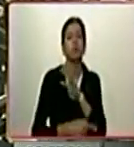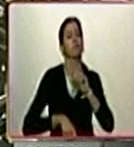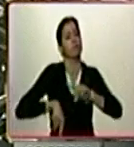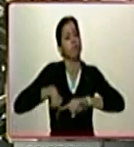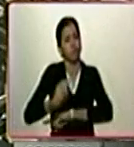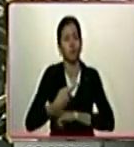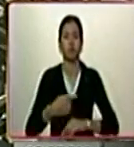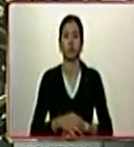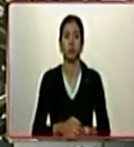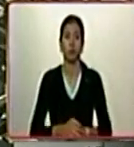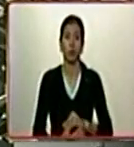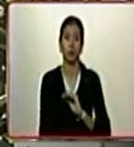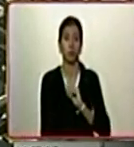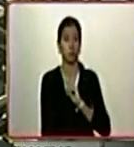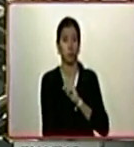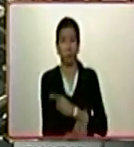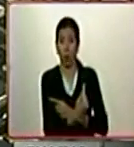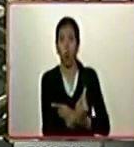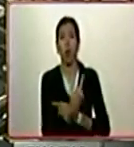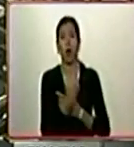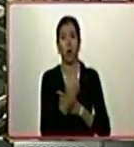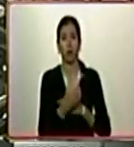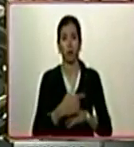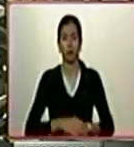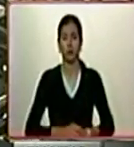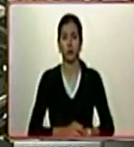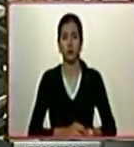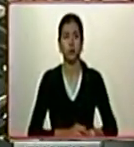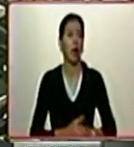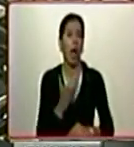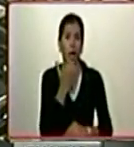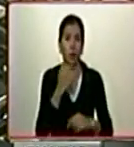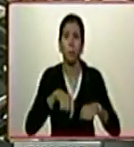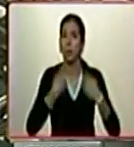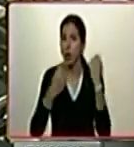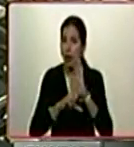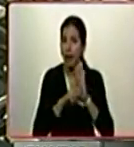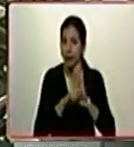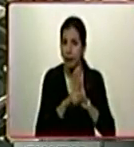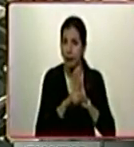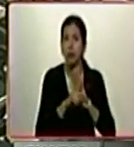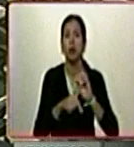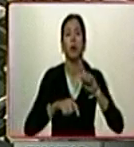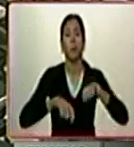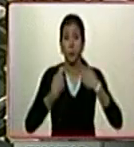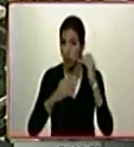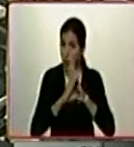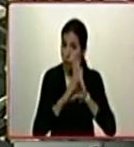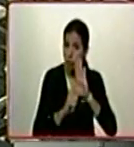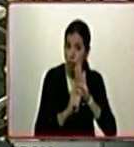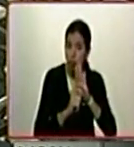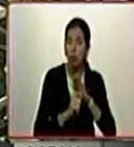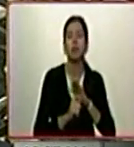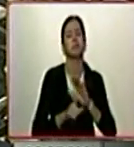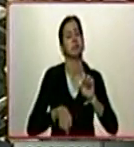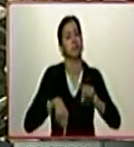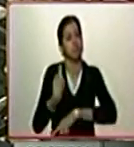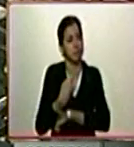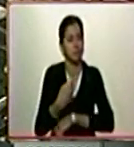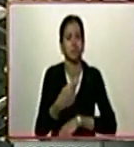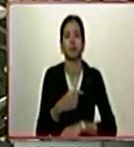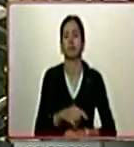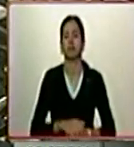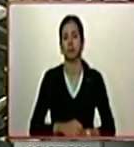otros métodos distintos a los métodos diseñado en la Constitución de la República Bolivariana de Venezuela